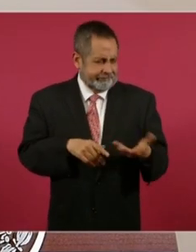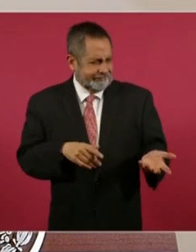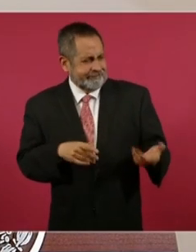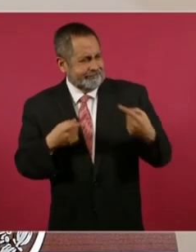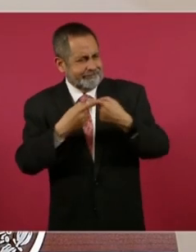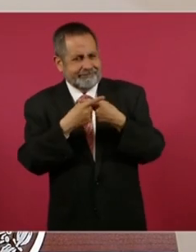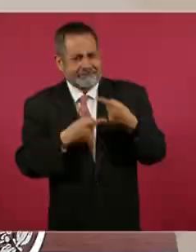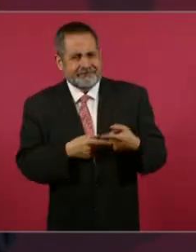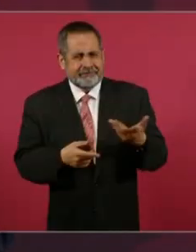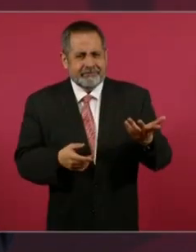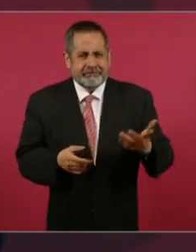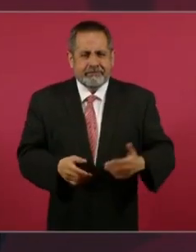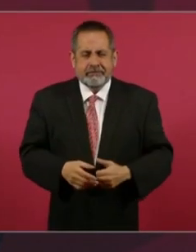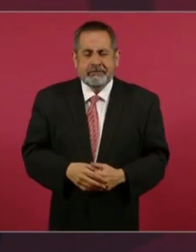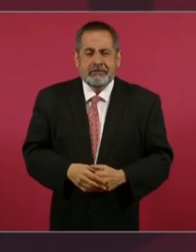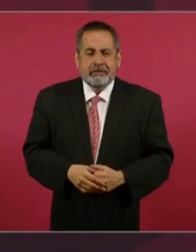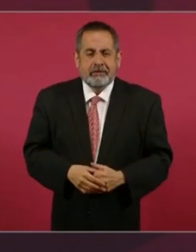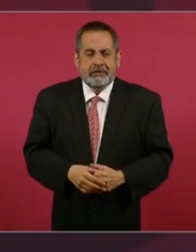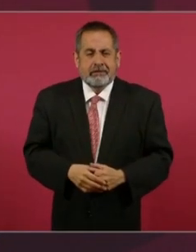de, a ver,